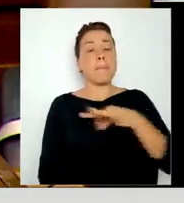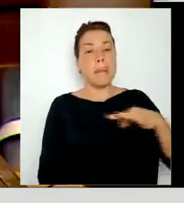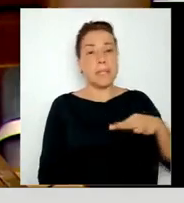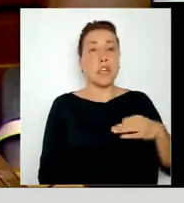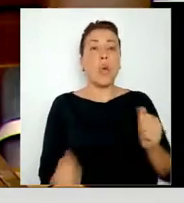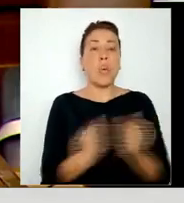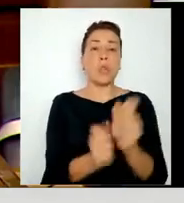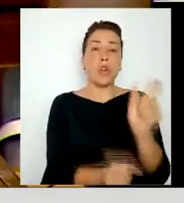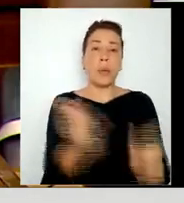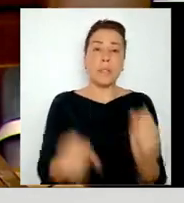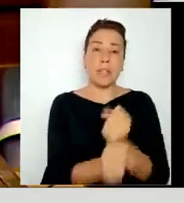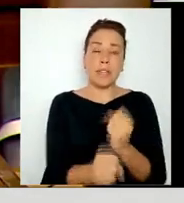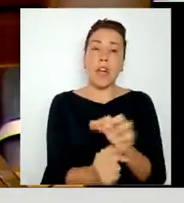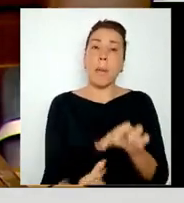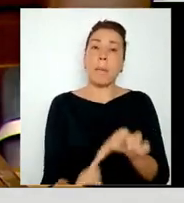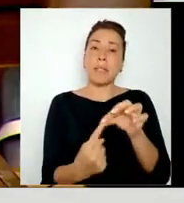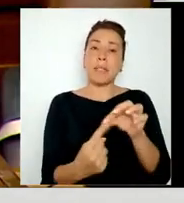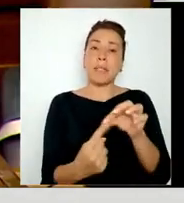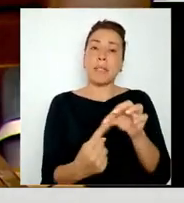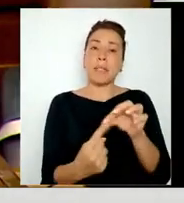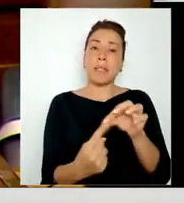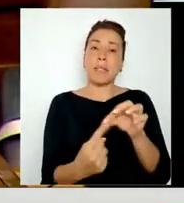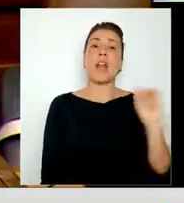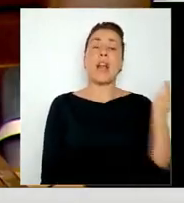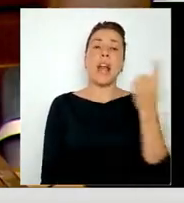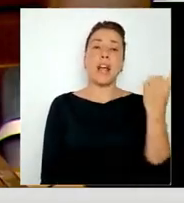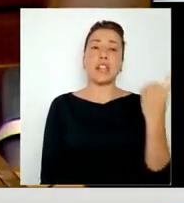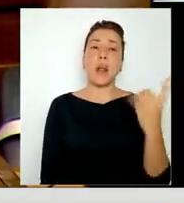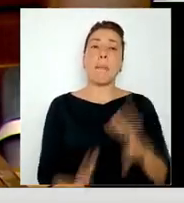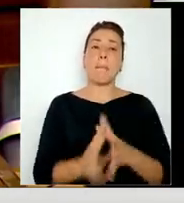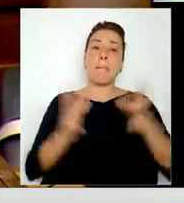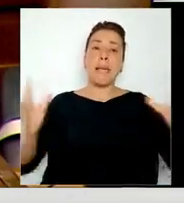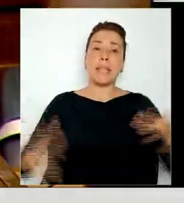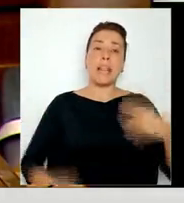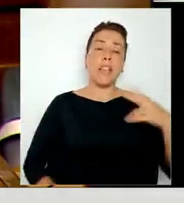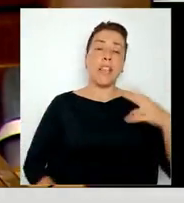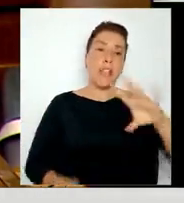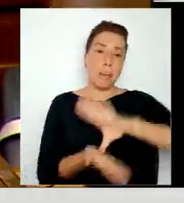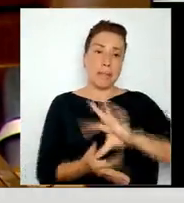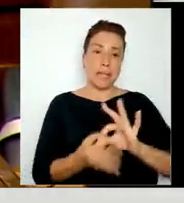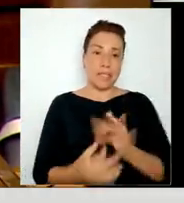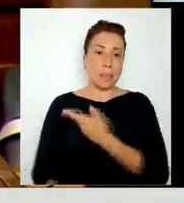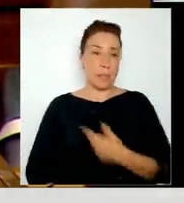principalmente de la federación nacional que es la más grande a nivel nacional Muchas gracias presidente